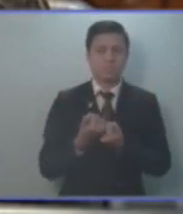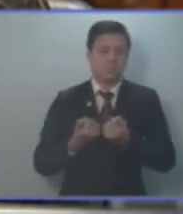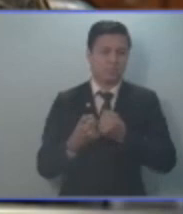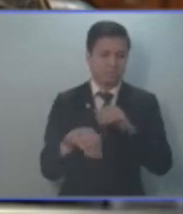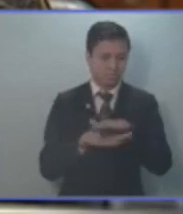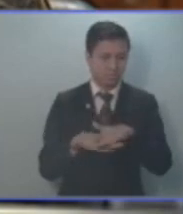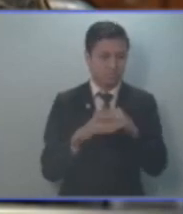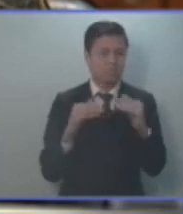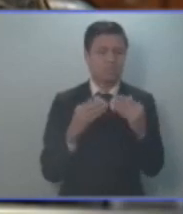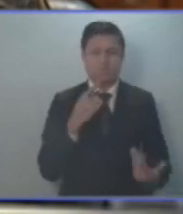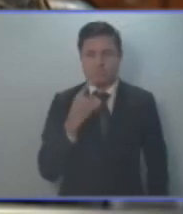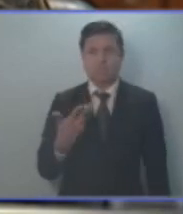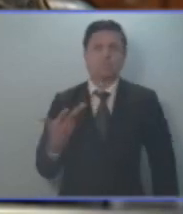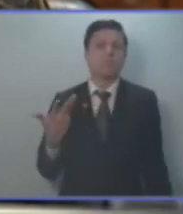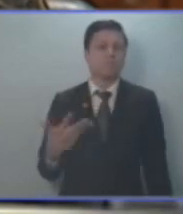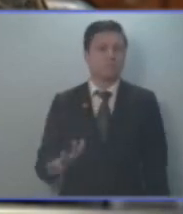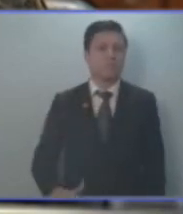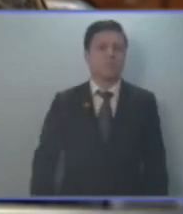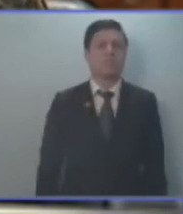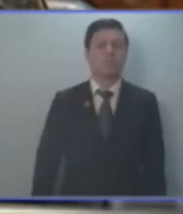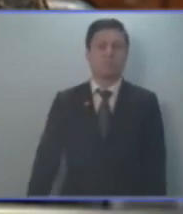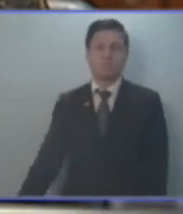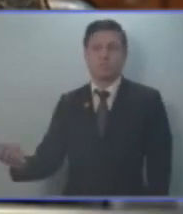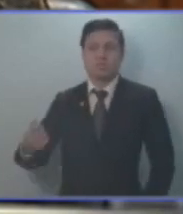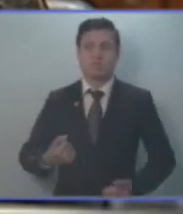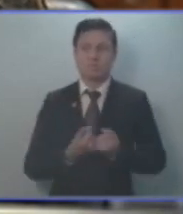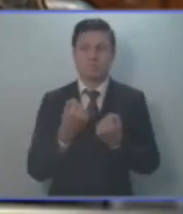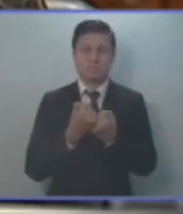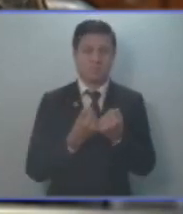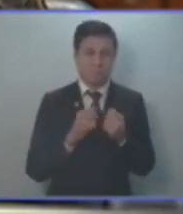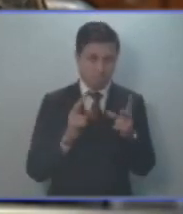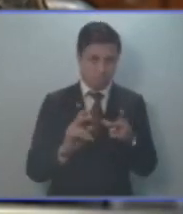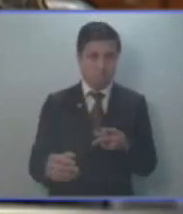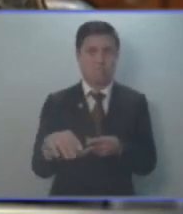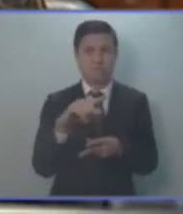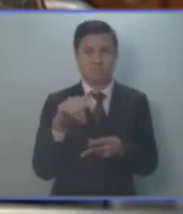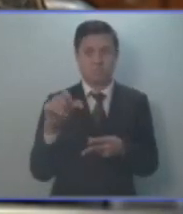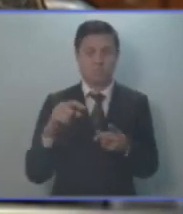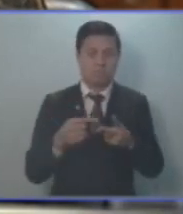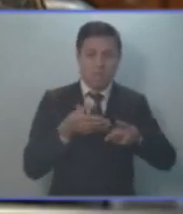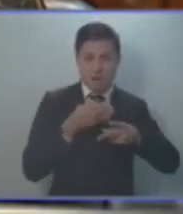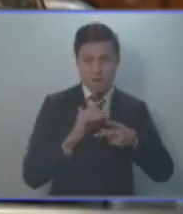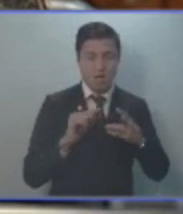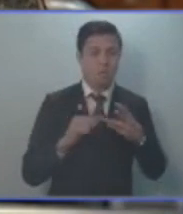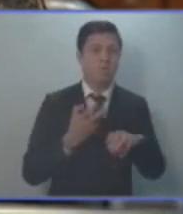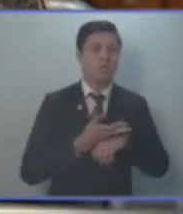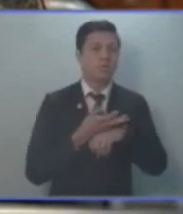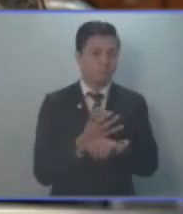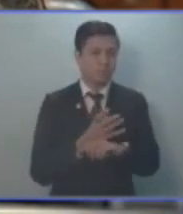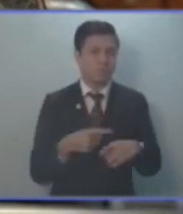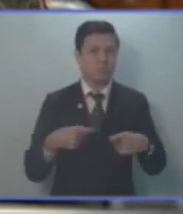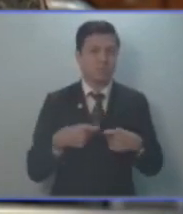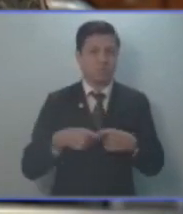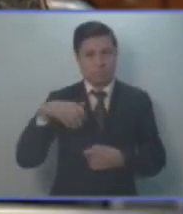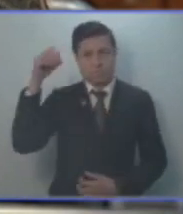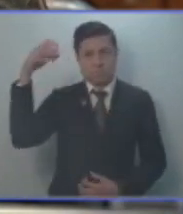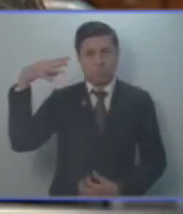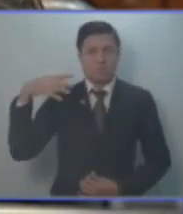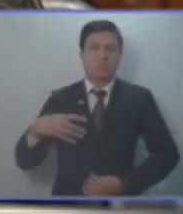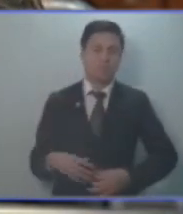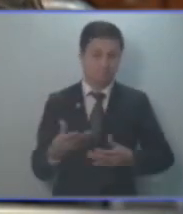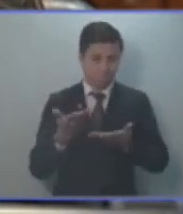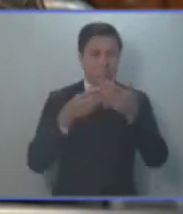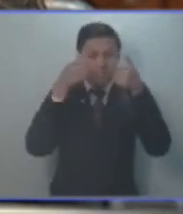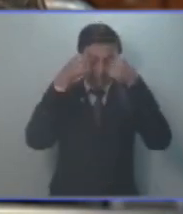que están el gas el agua el transporte la electricidad la